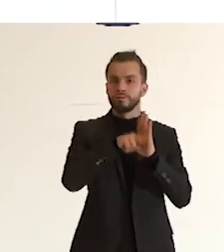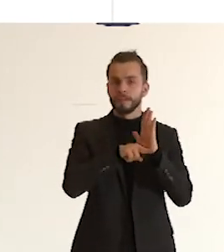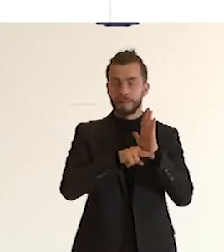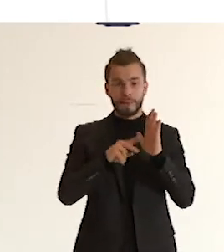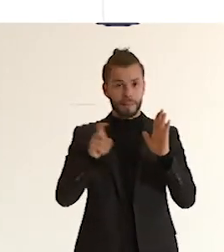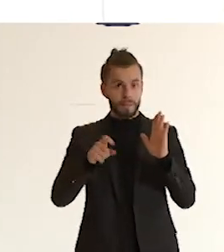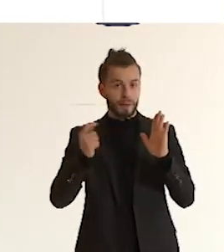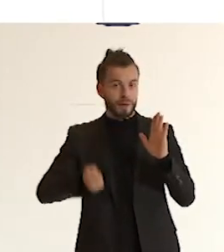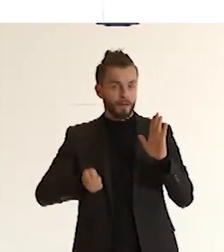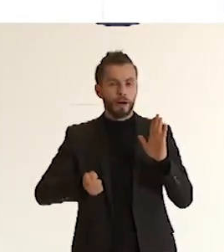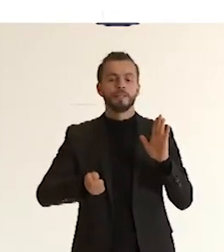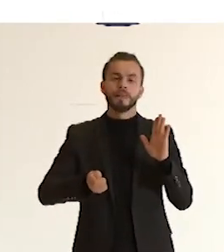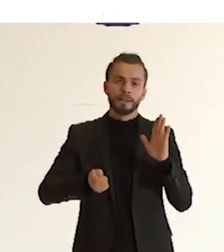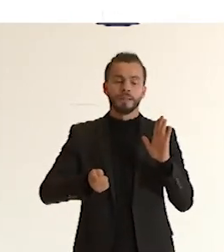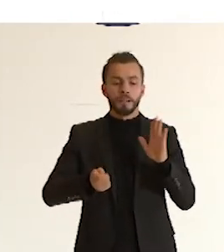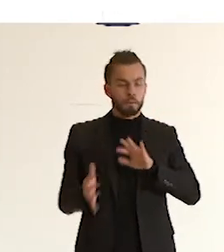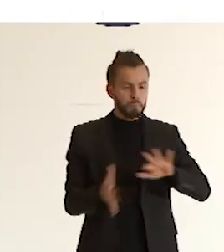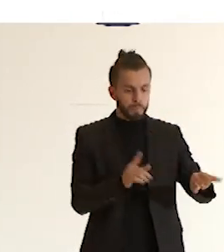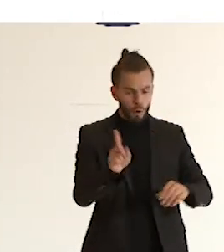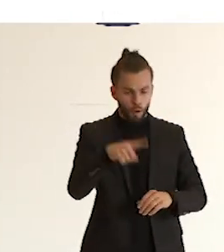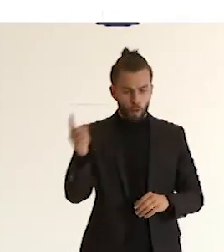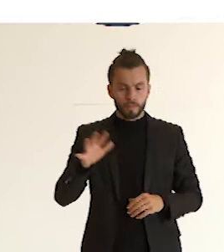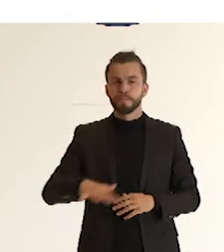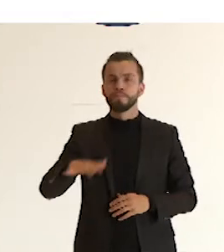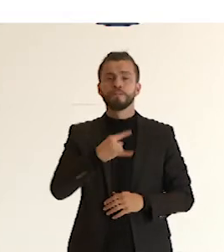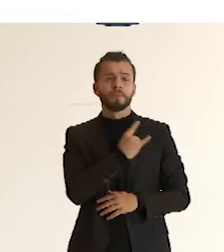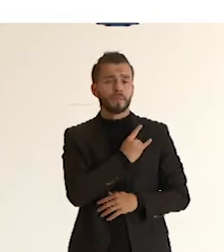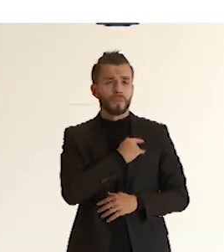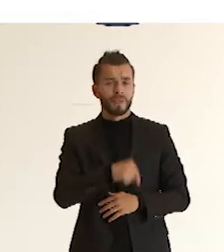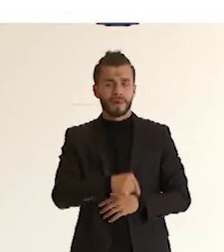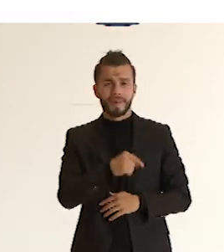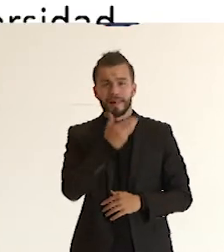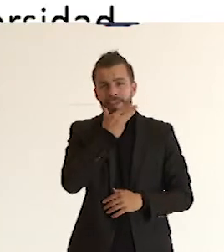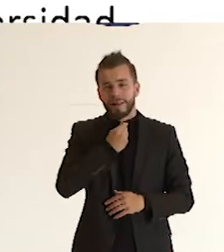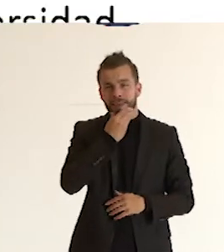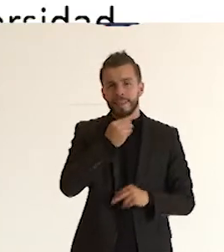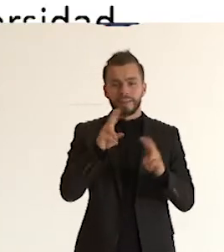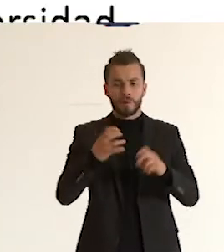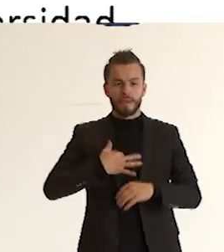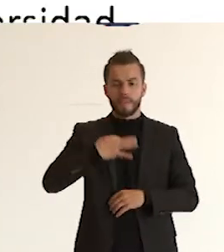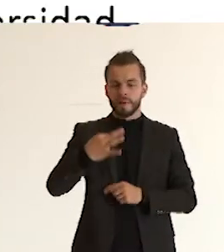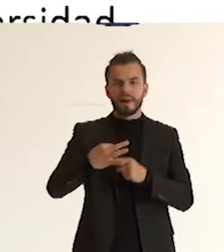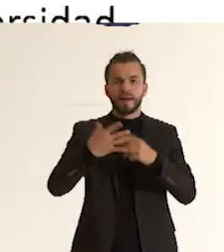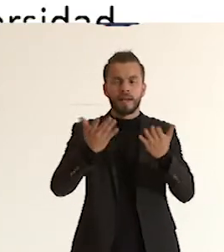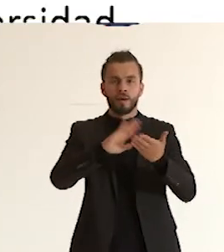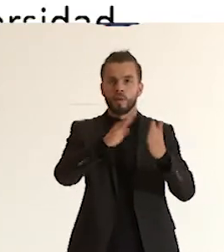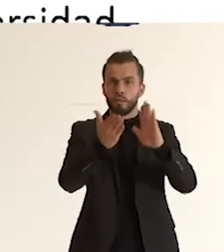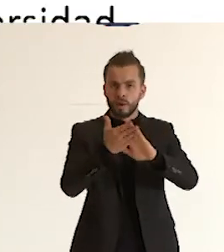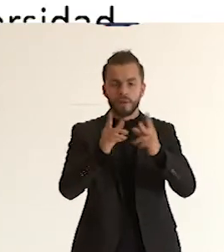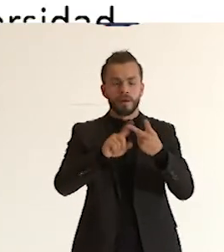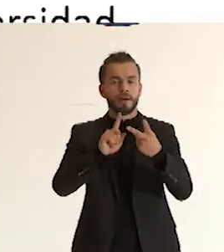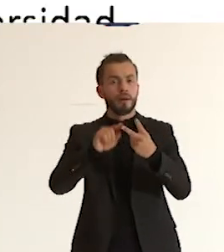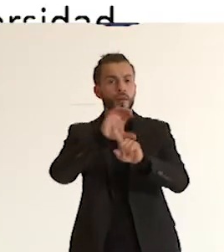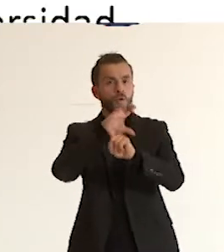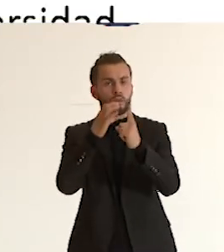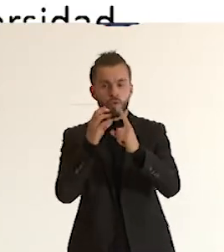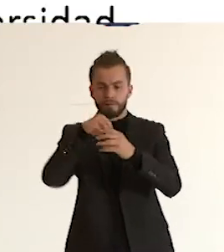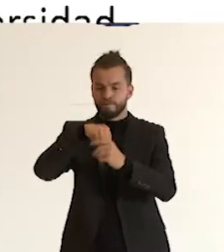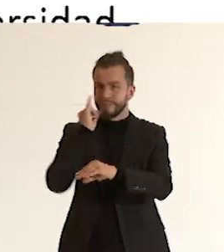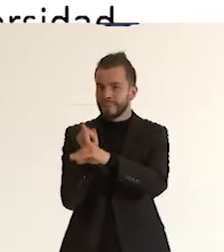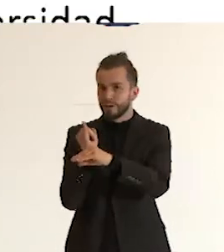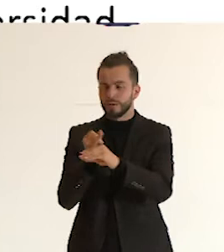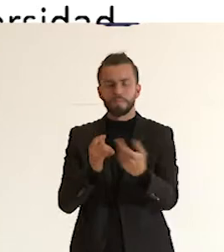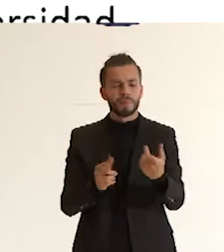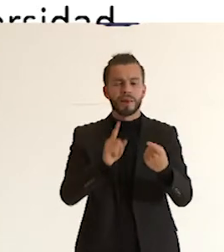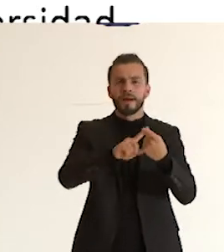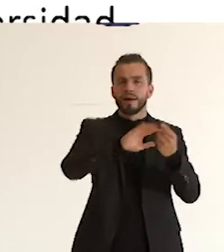que otro aspecto estética a través de la universidad como les decía comunidad y cultura institucional entonces comunidad tiene que ver